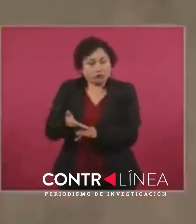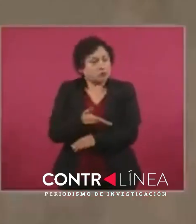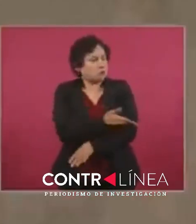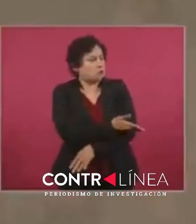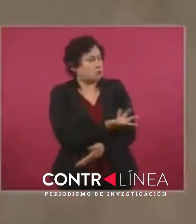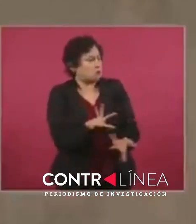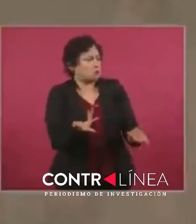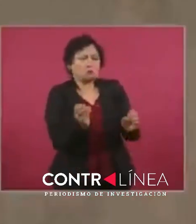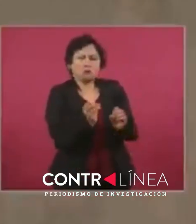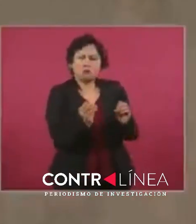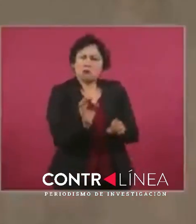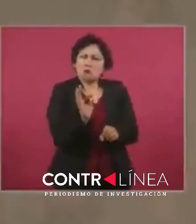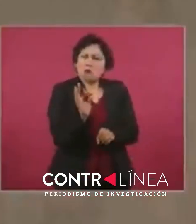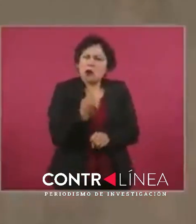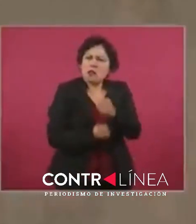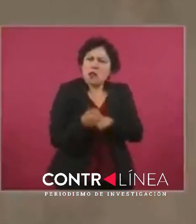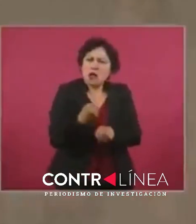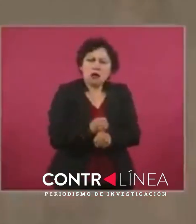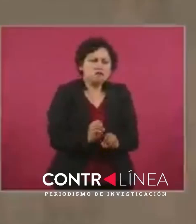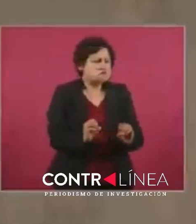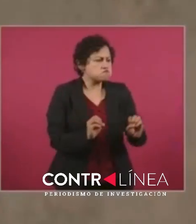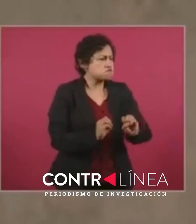últimos 40 años.